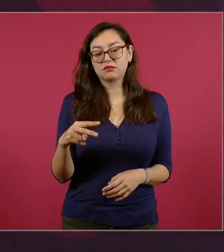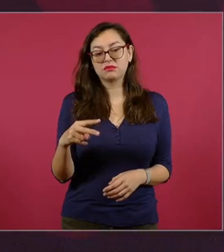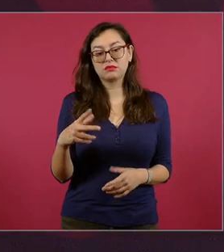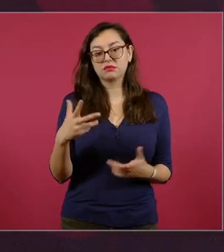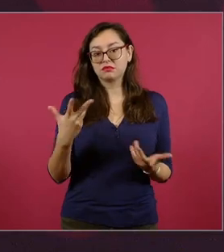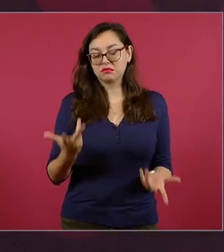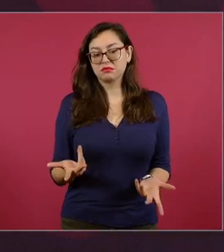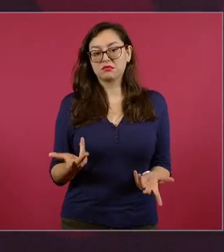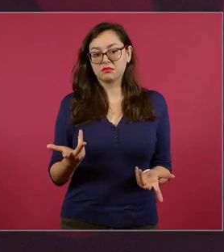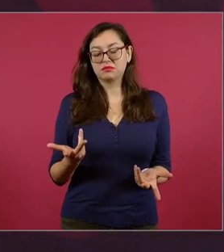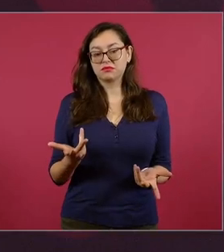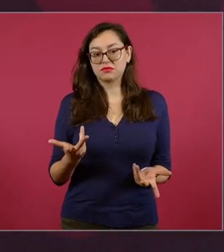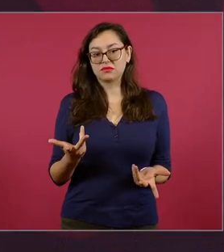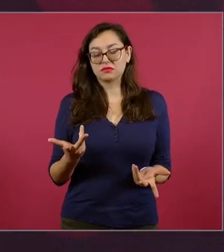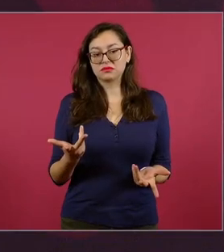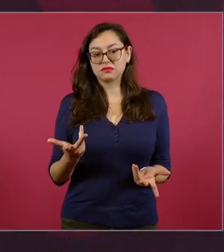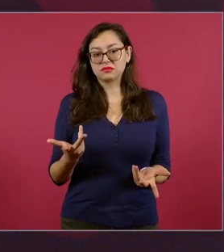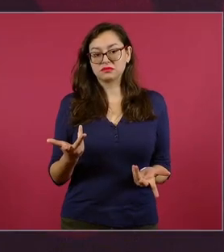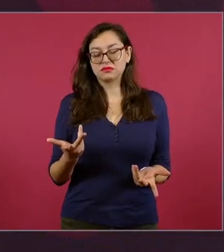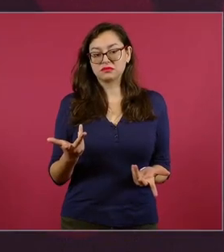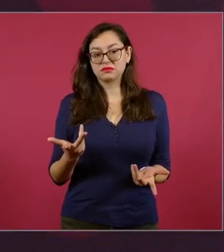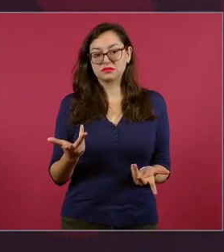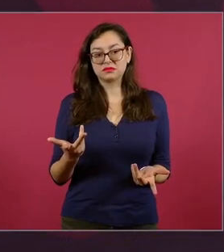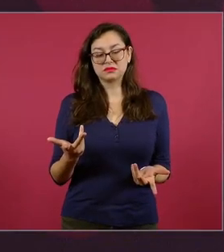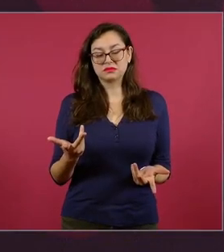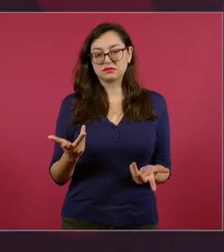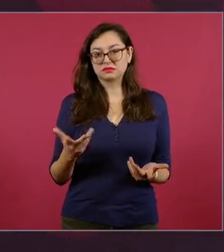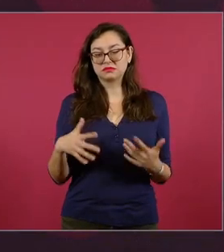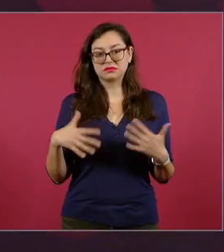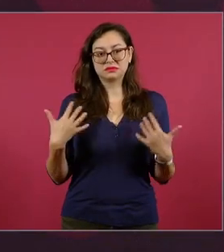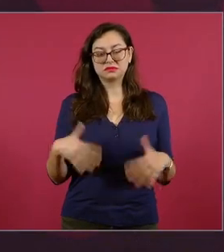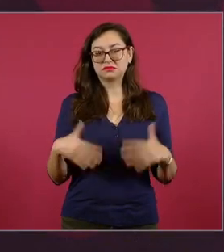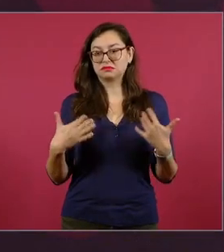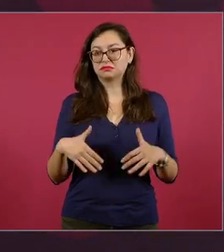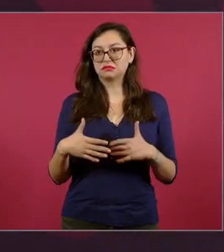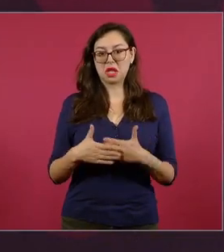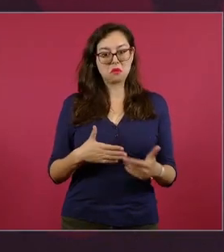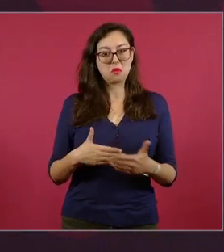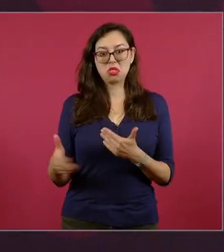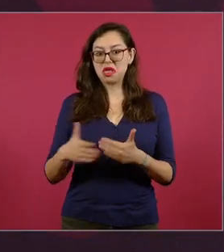en el pináculo, en lo más alto.